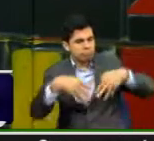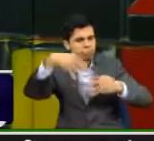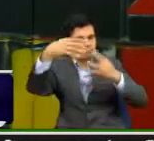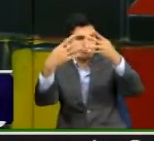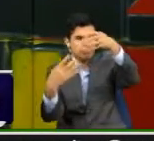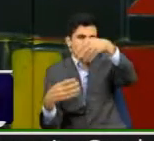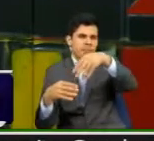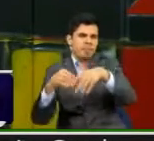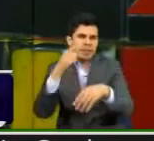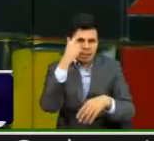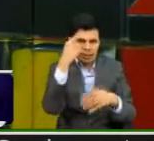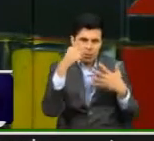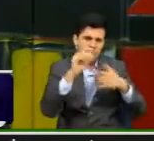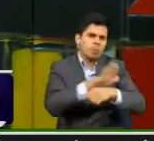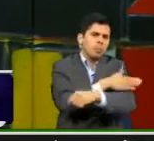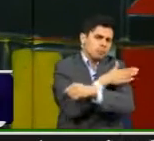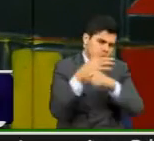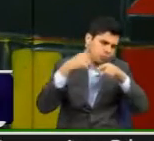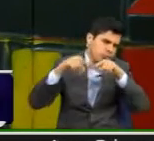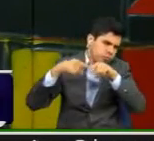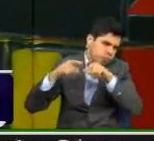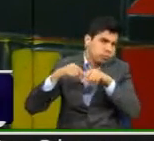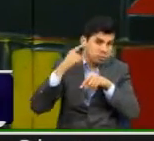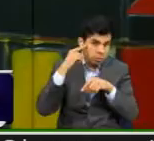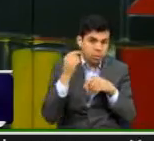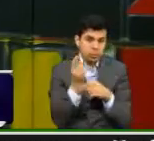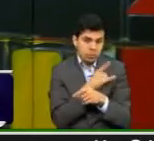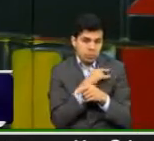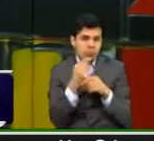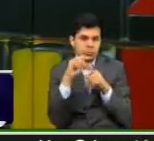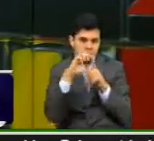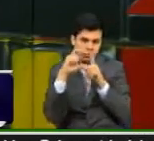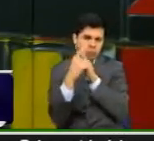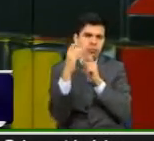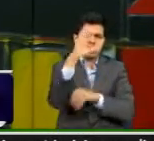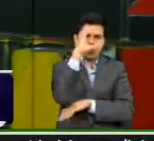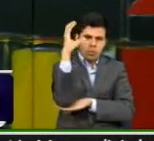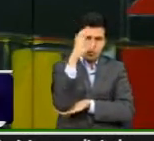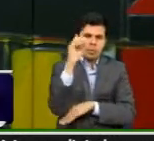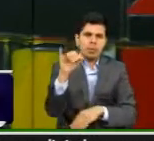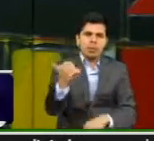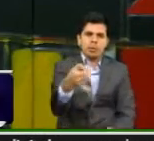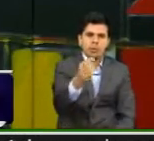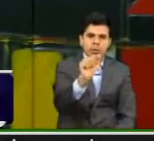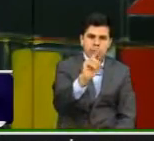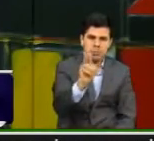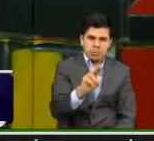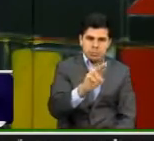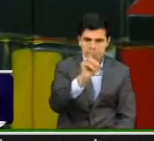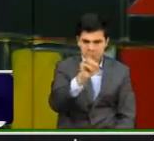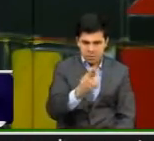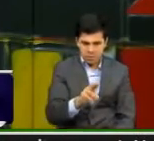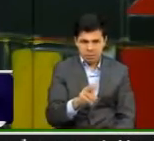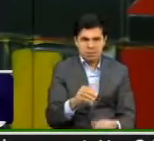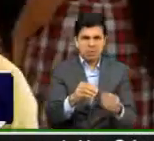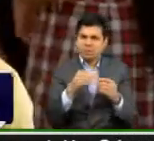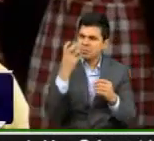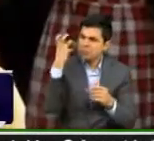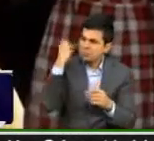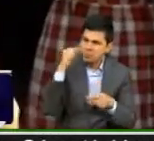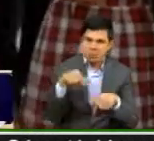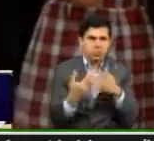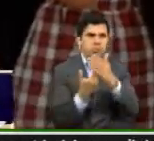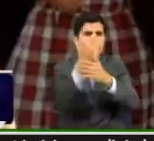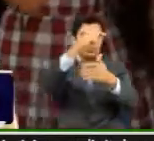aunque se pone de otro tipo de música también, por supuesto, las academias trabajan música colombiana y trabajan jazz incluso, y músicas contemporáneas. Y me